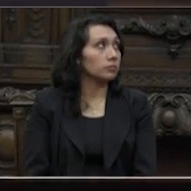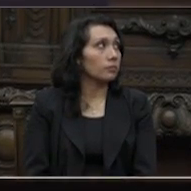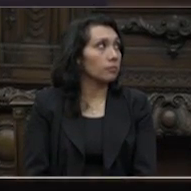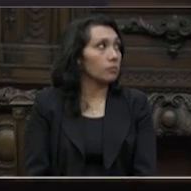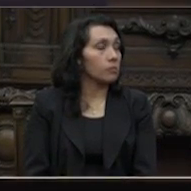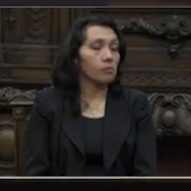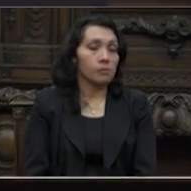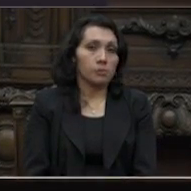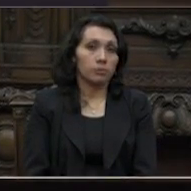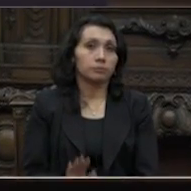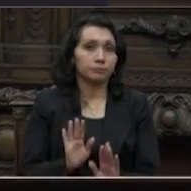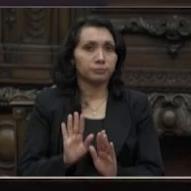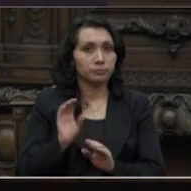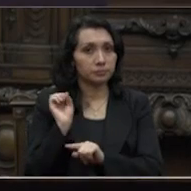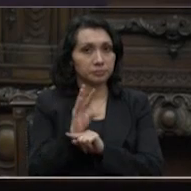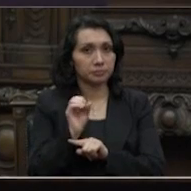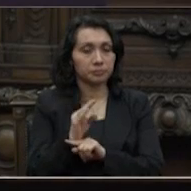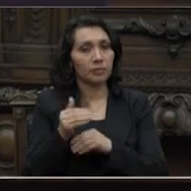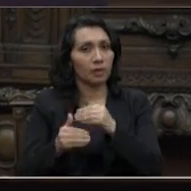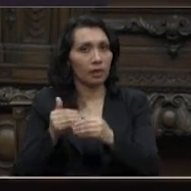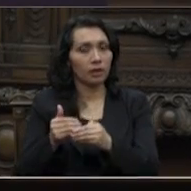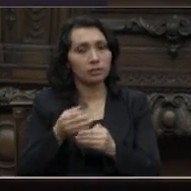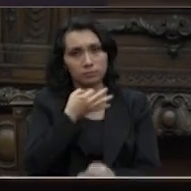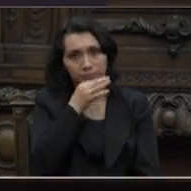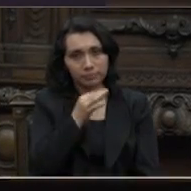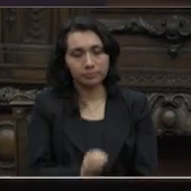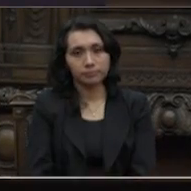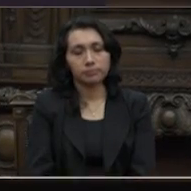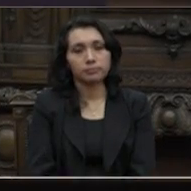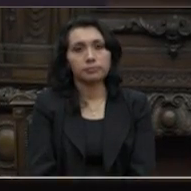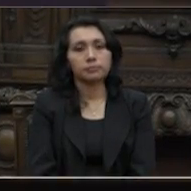es que voy adelantando porque quiero...